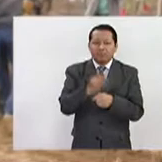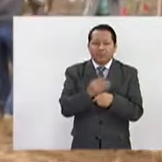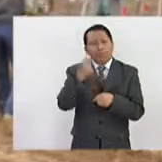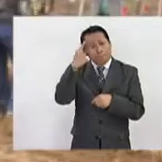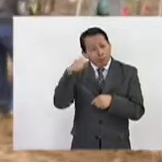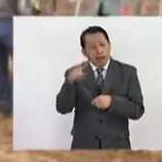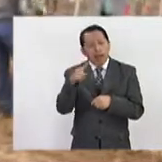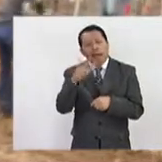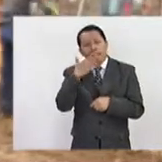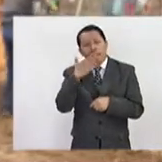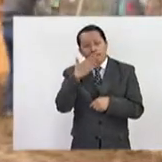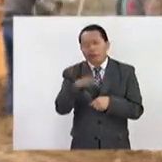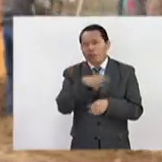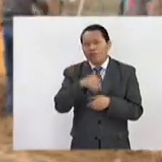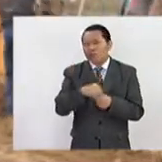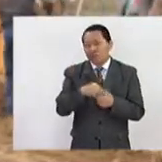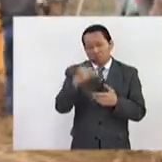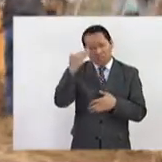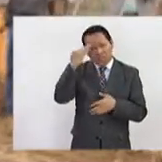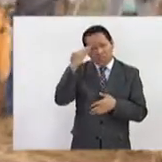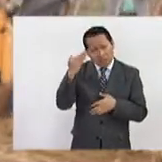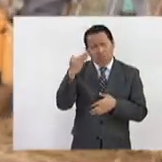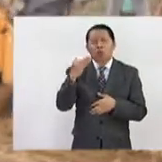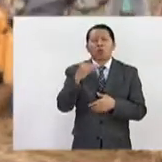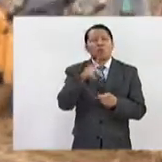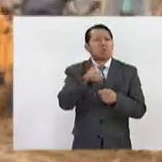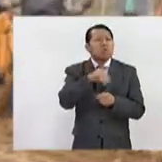sobrevivir ya, yo creo que el resto del tiempo en México, yo creo que